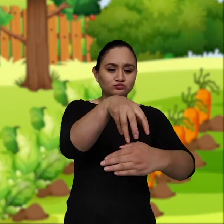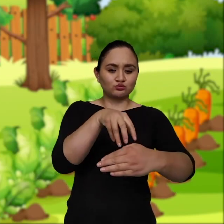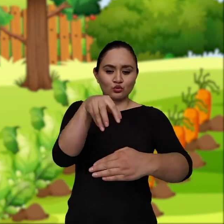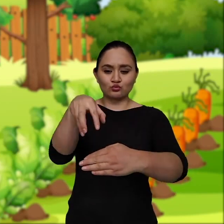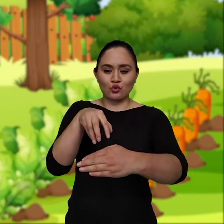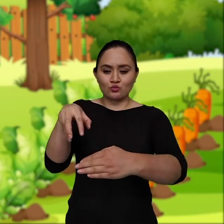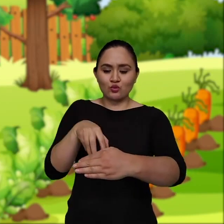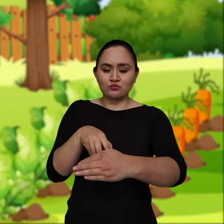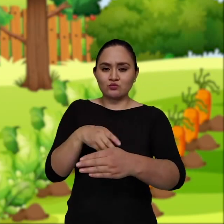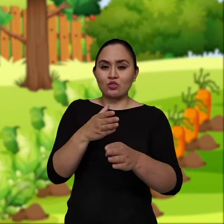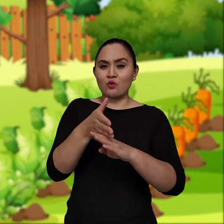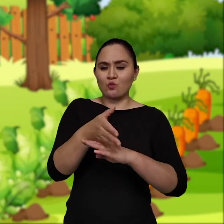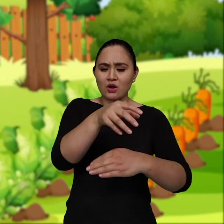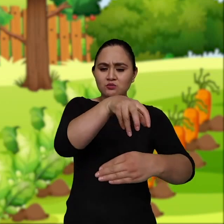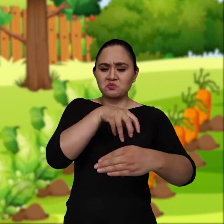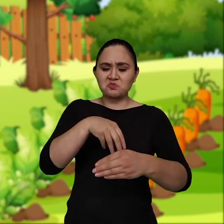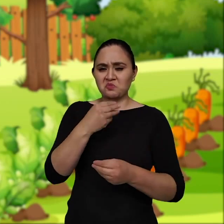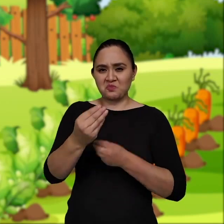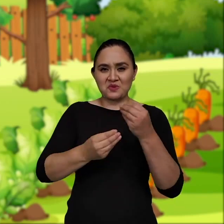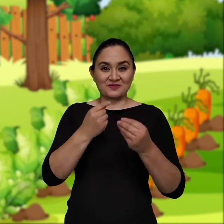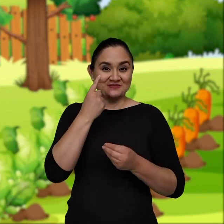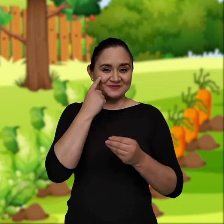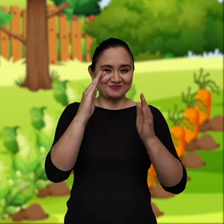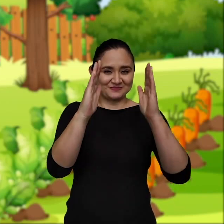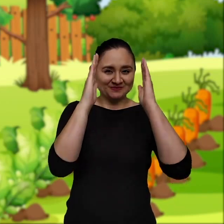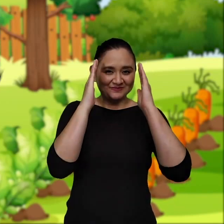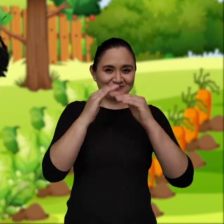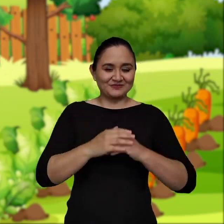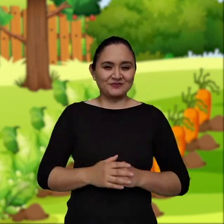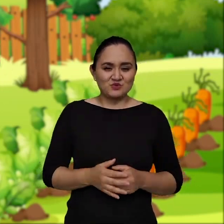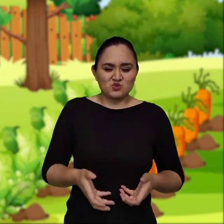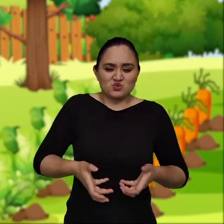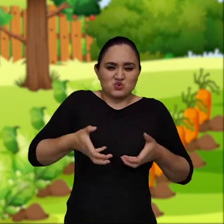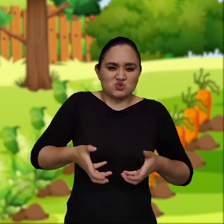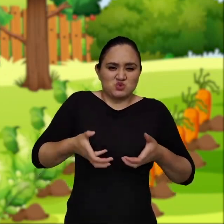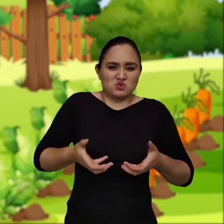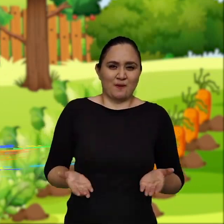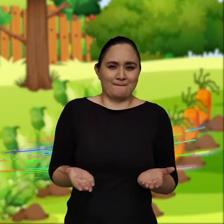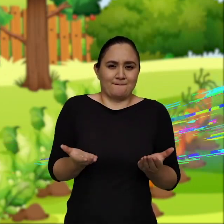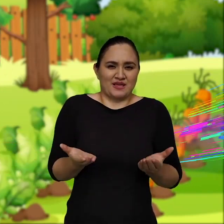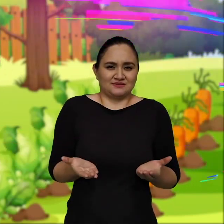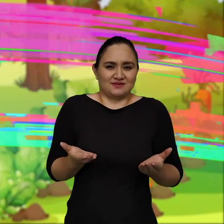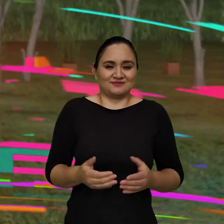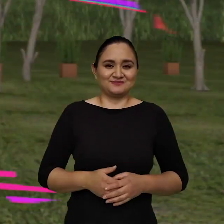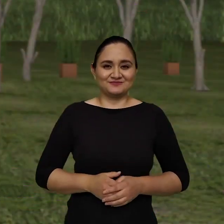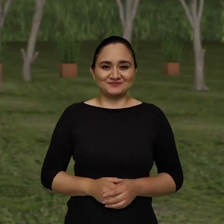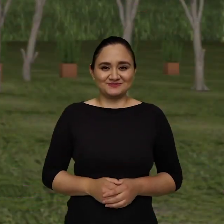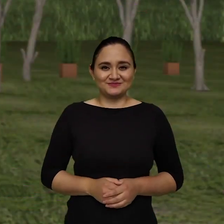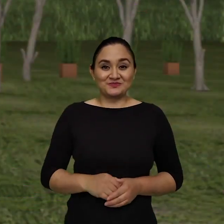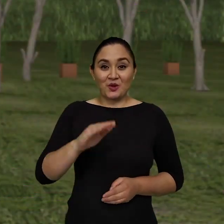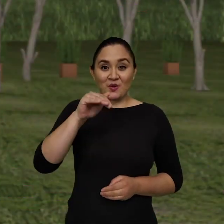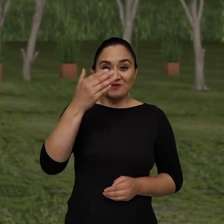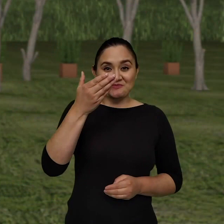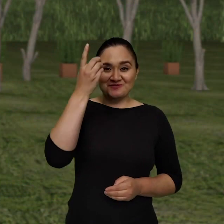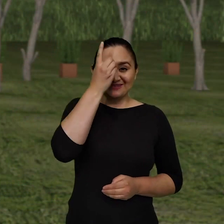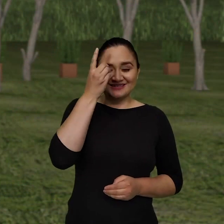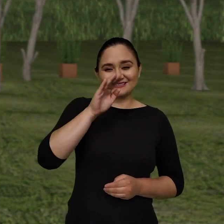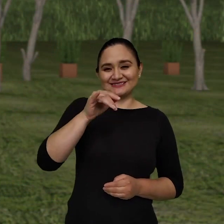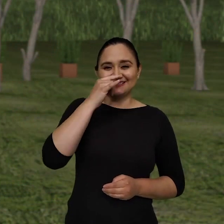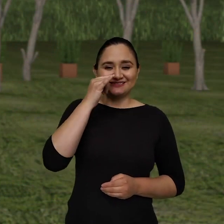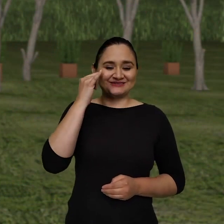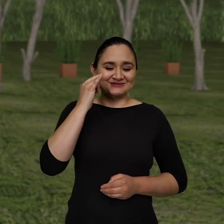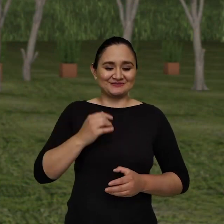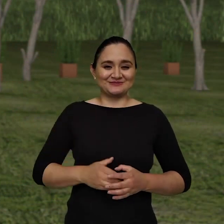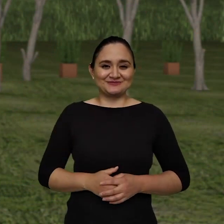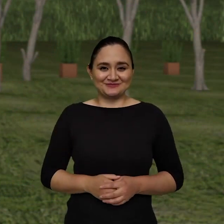post cosecha. Presten atención. ¡Ay! Ya no avanzo este canasto. ¡Ay, ay, ay, ay! Hola, profe Diana.